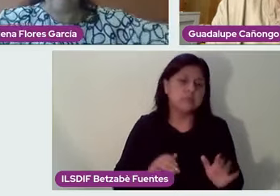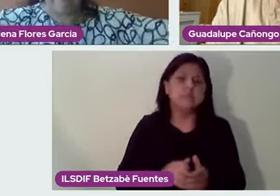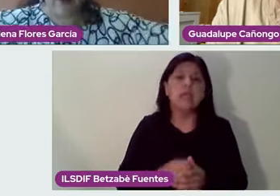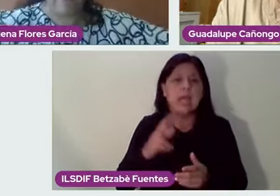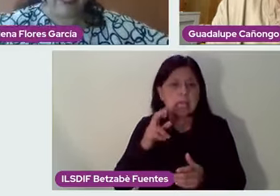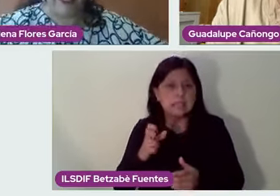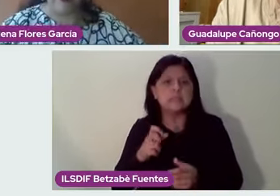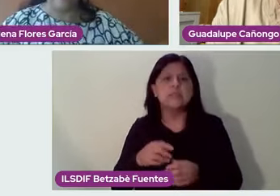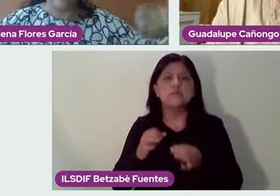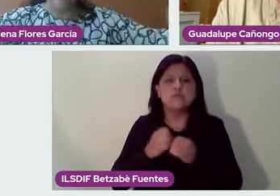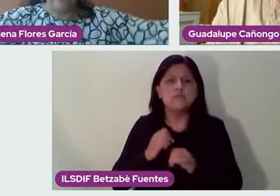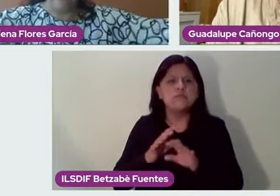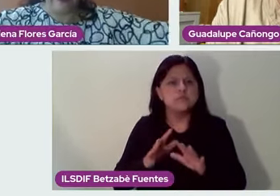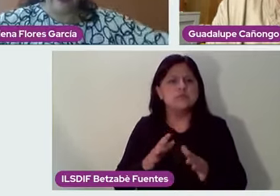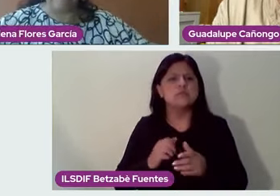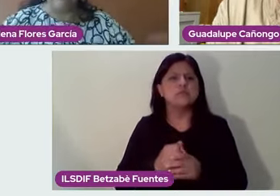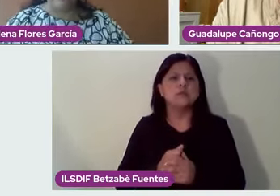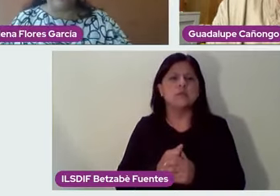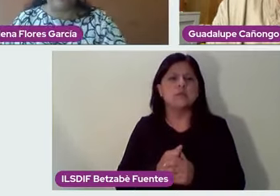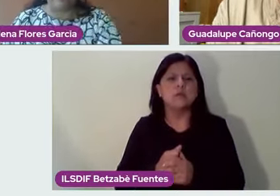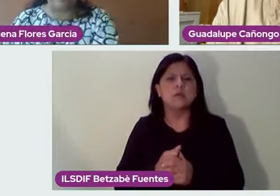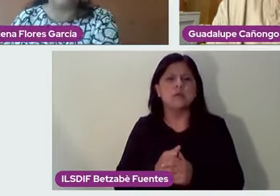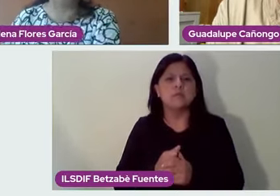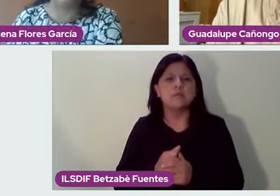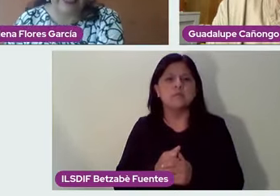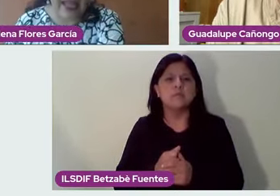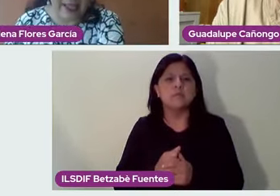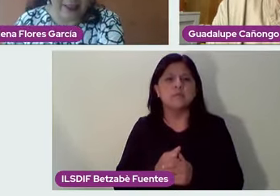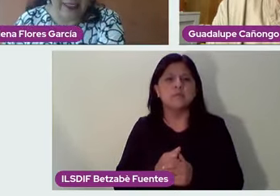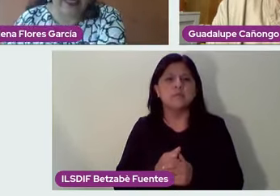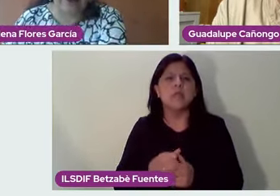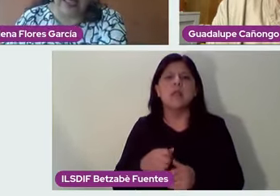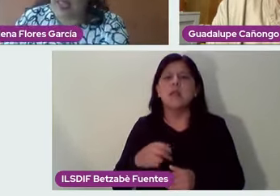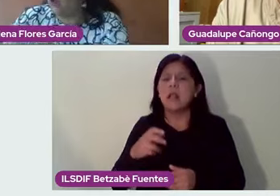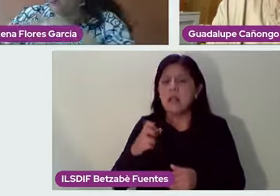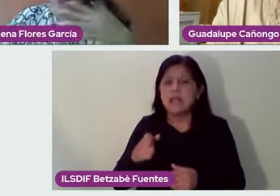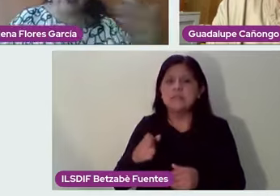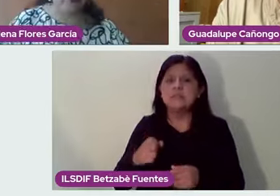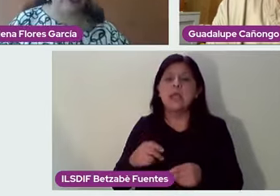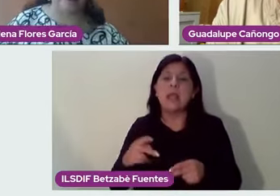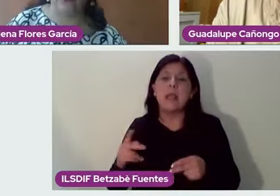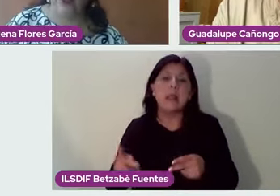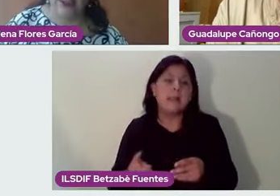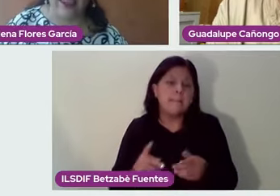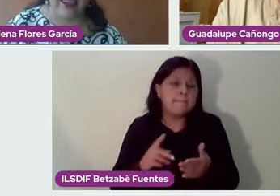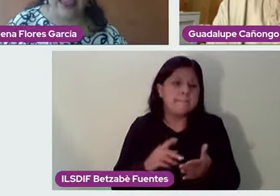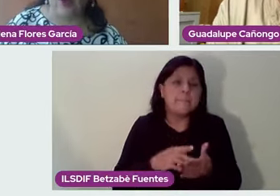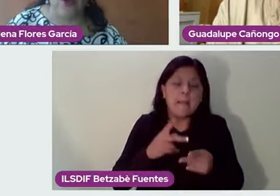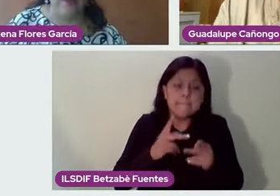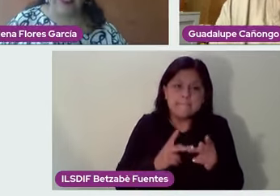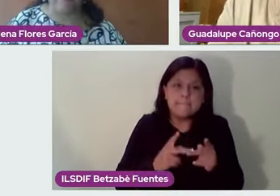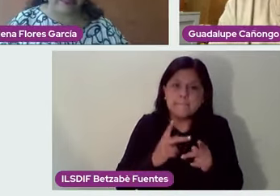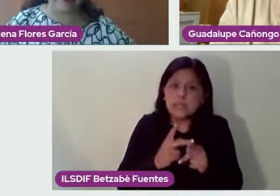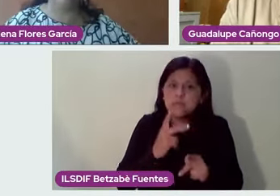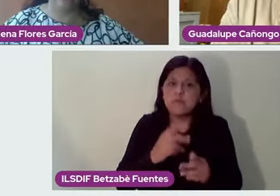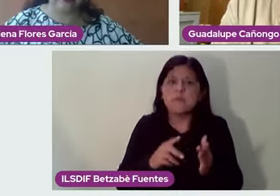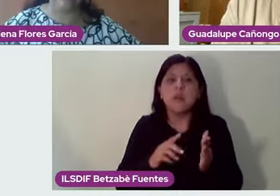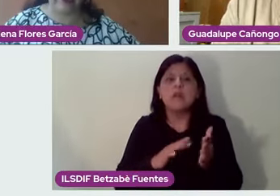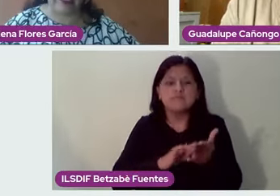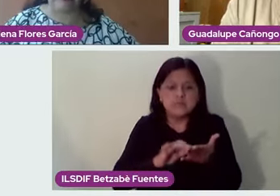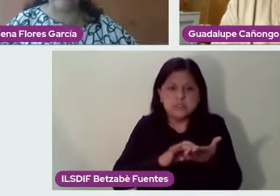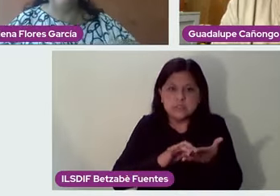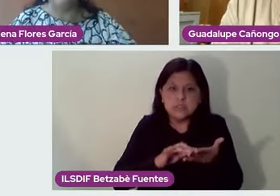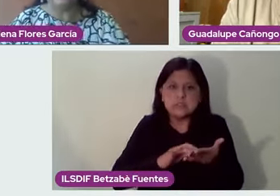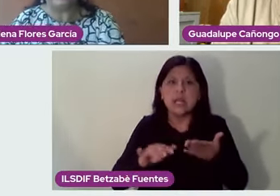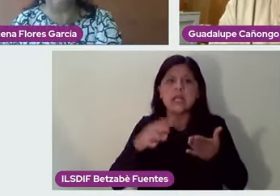que la propia, ¿no? Carrera digital o en su caso económica va haciendo